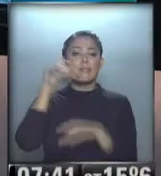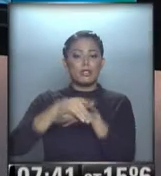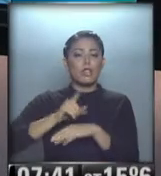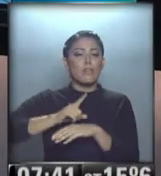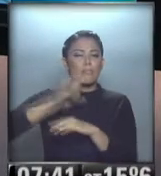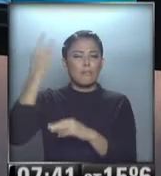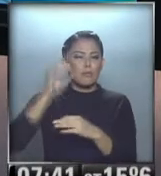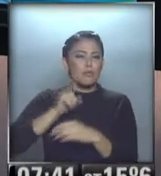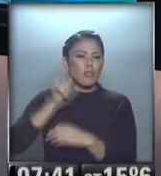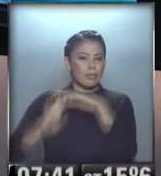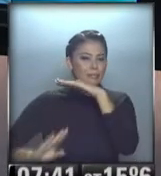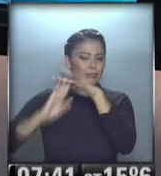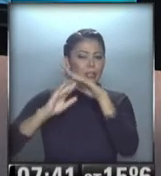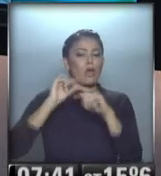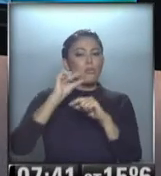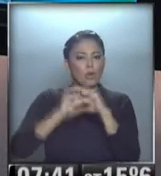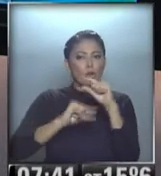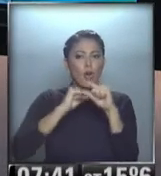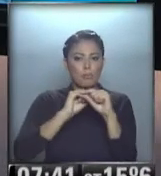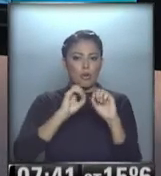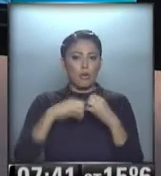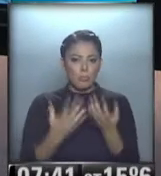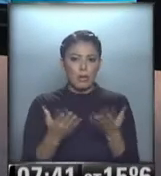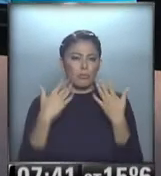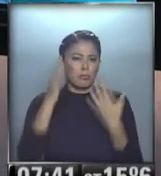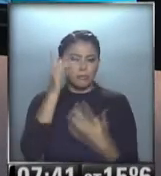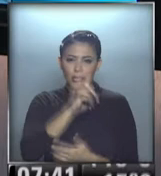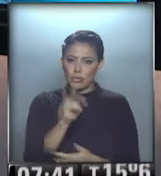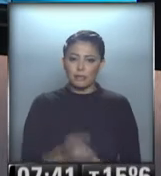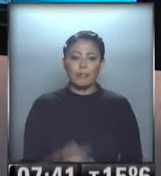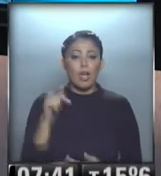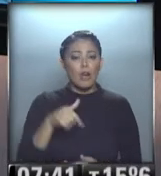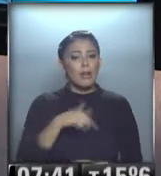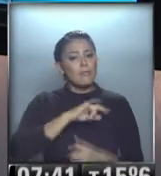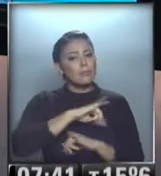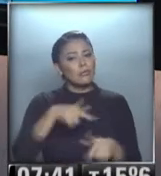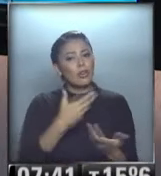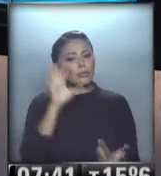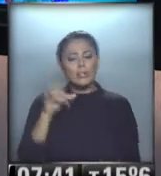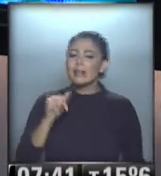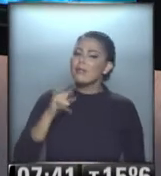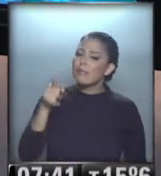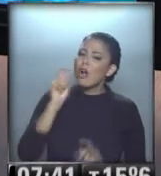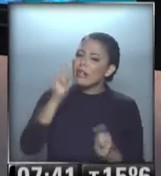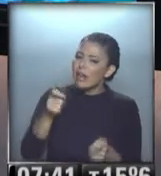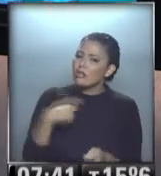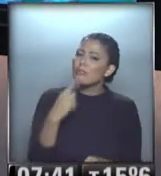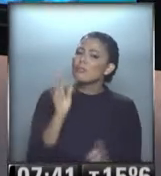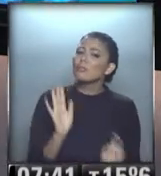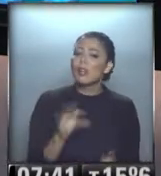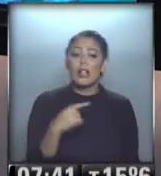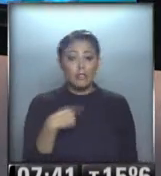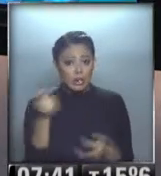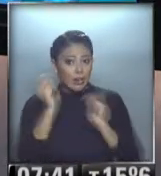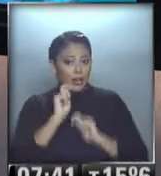a poquito va a ir mejorando el tiempo ya sin tanto calor. ¿Vamos a recorrer el país, Cari? Ay, dale, ¿recibiste regalito mientras te pregunto? No